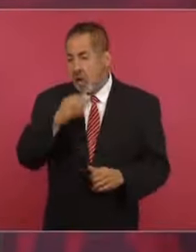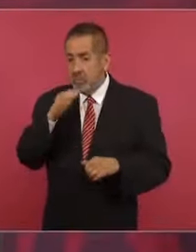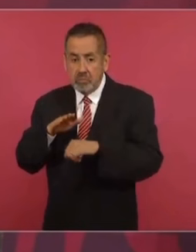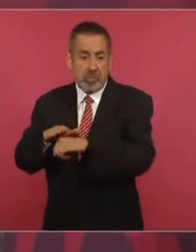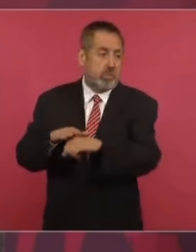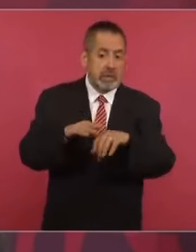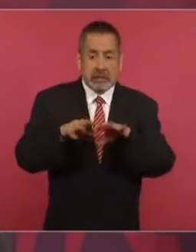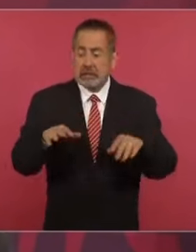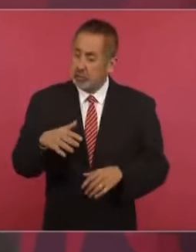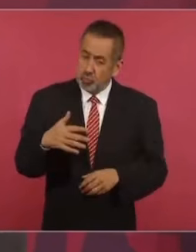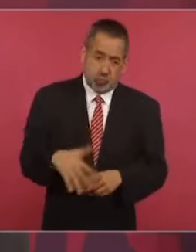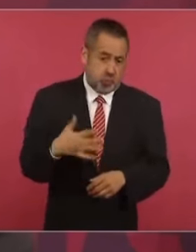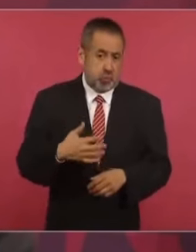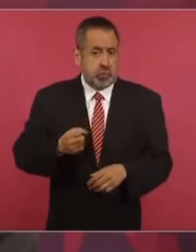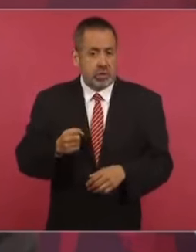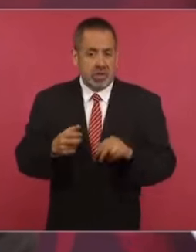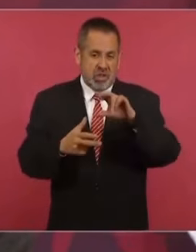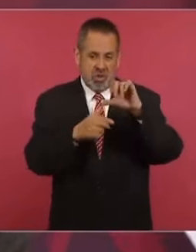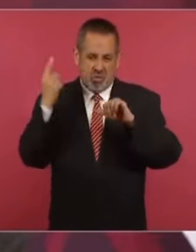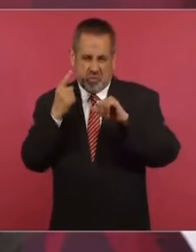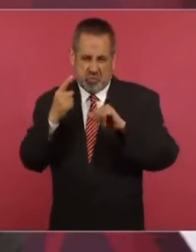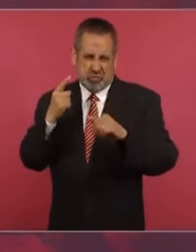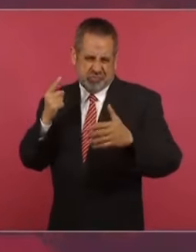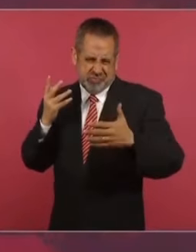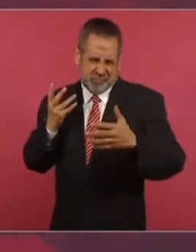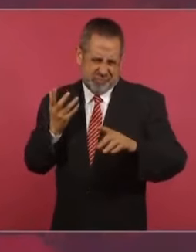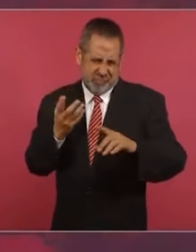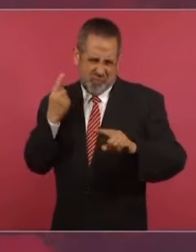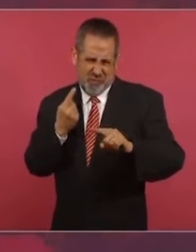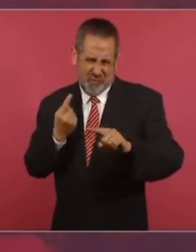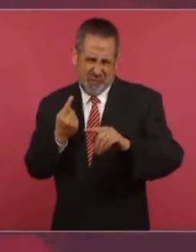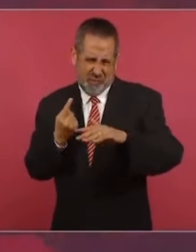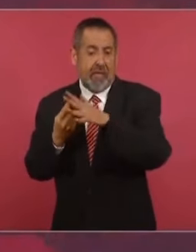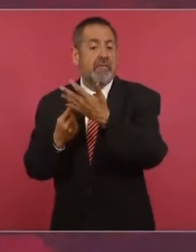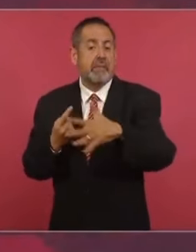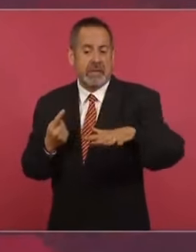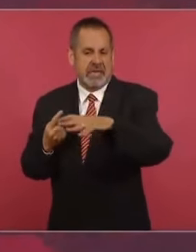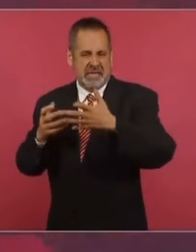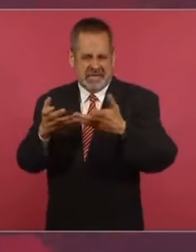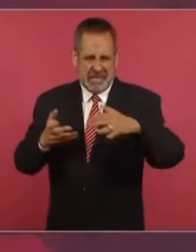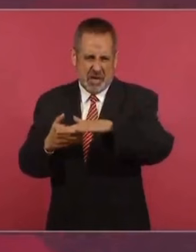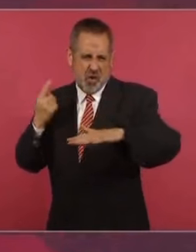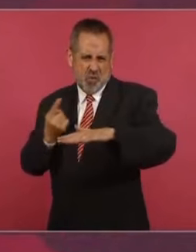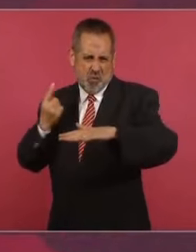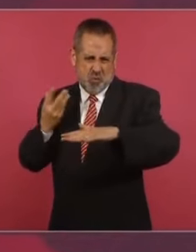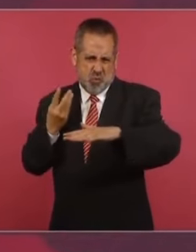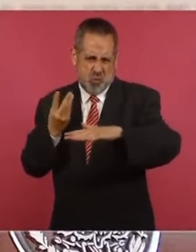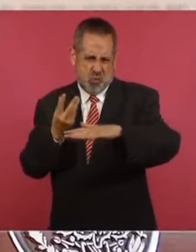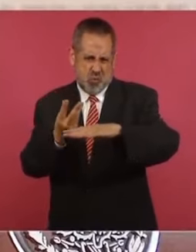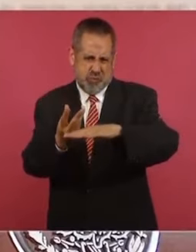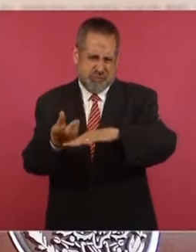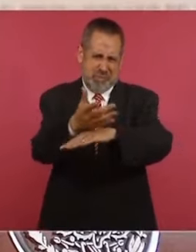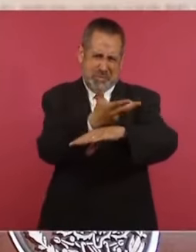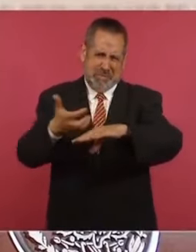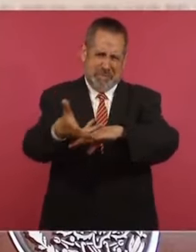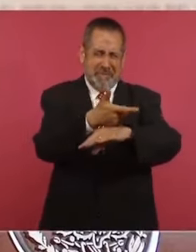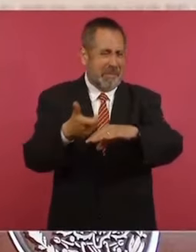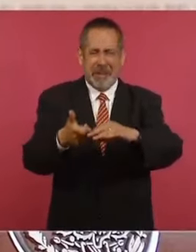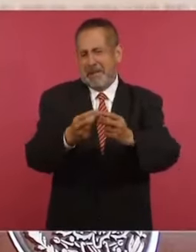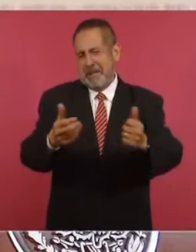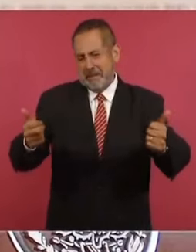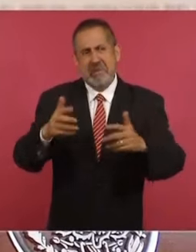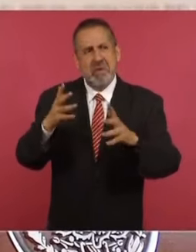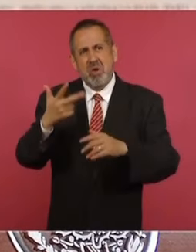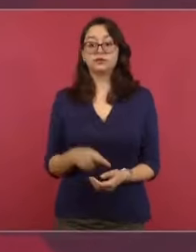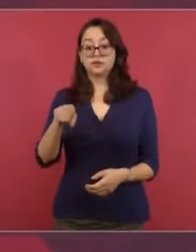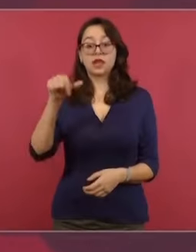informó de que podía entrar con categoría 5. Informé como a las 8:30 de la noche al pueblo